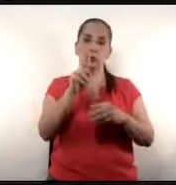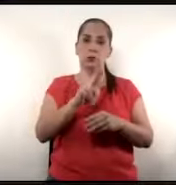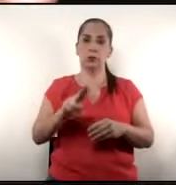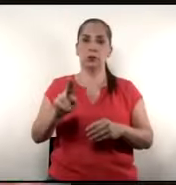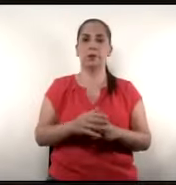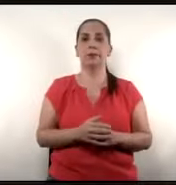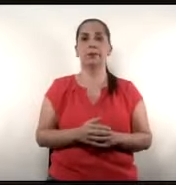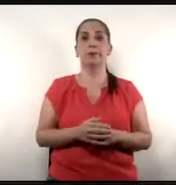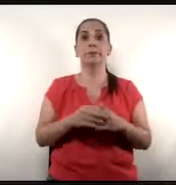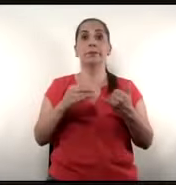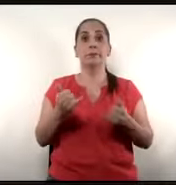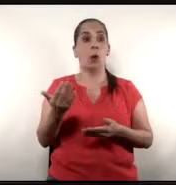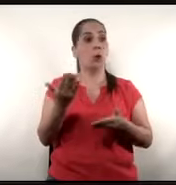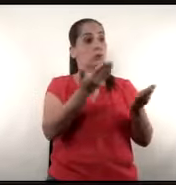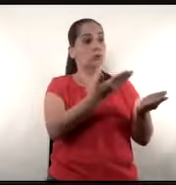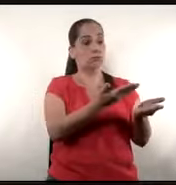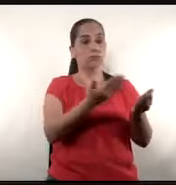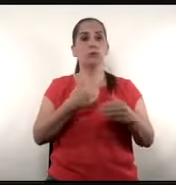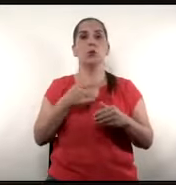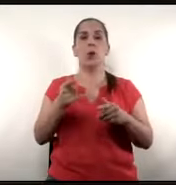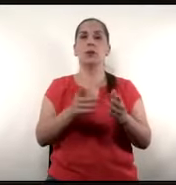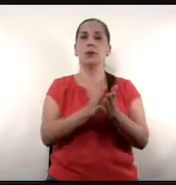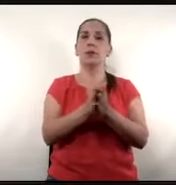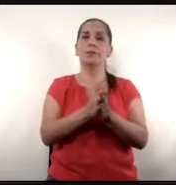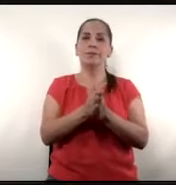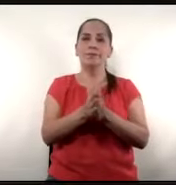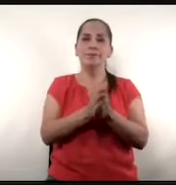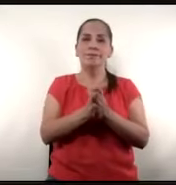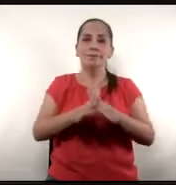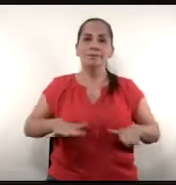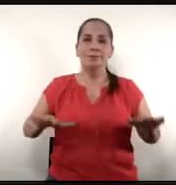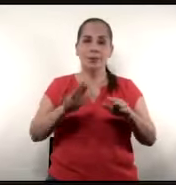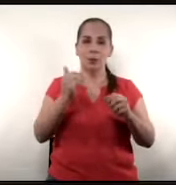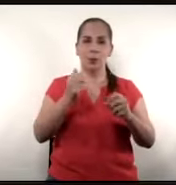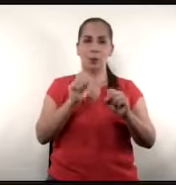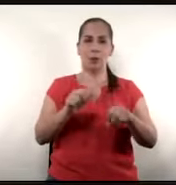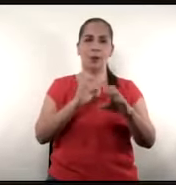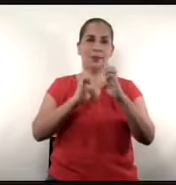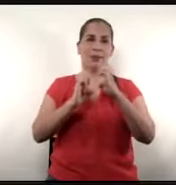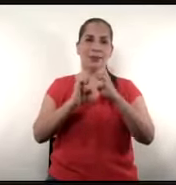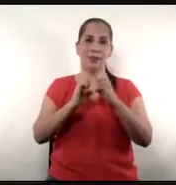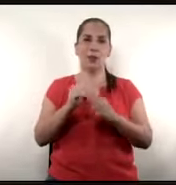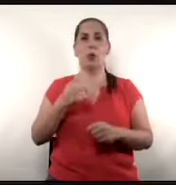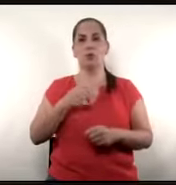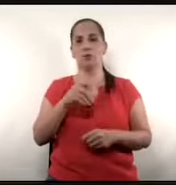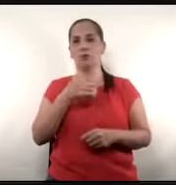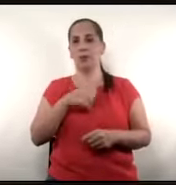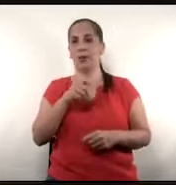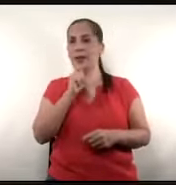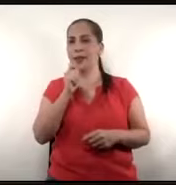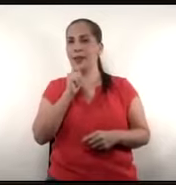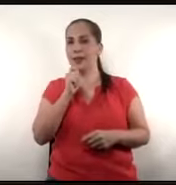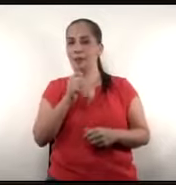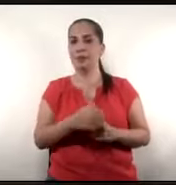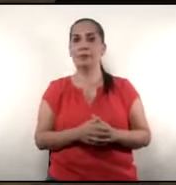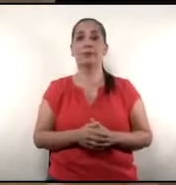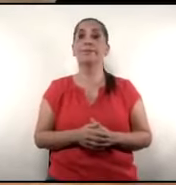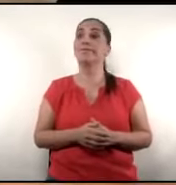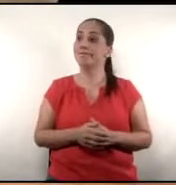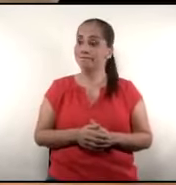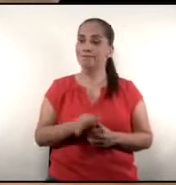Bueno, pues ahora los dejo con este espacio bastante provechoso para poder hacer la entrevista a cargo del señor Henry Rodríguez. Muy buenas noches. Teresita, de